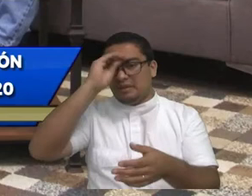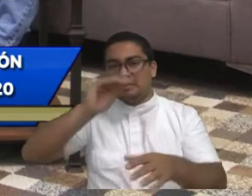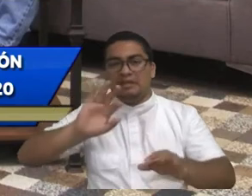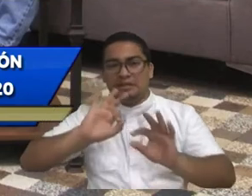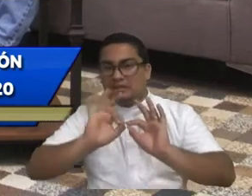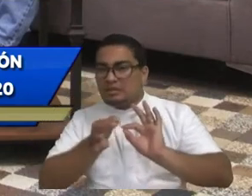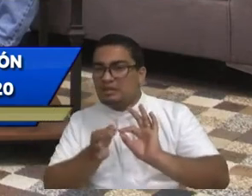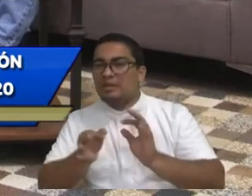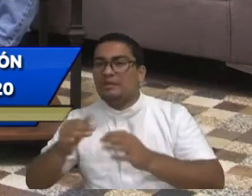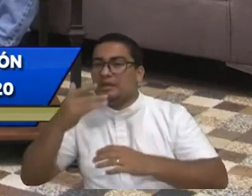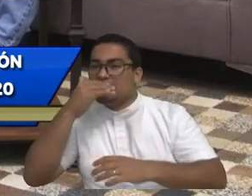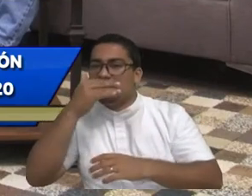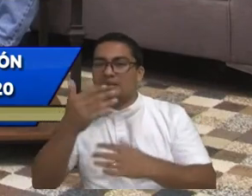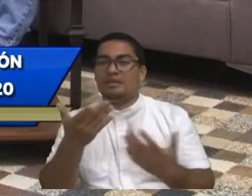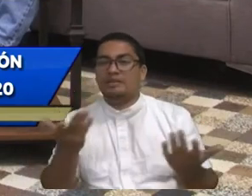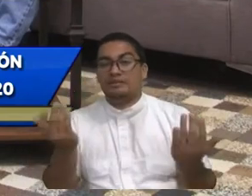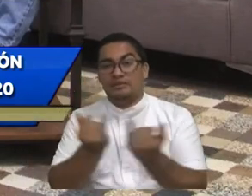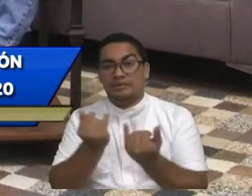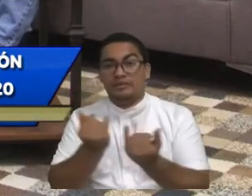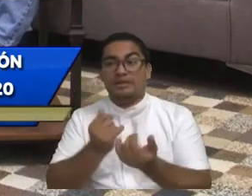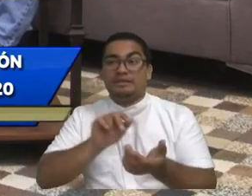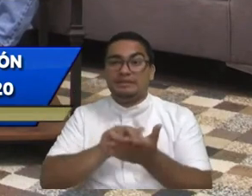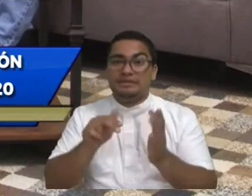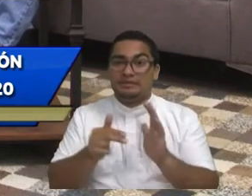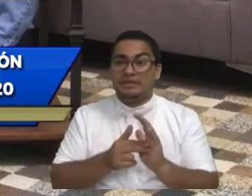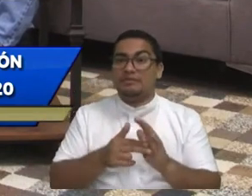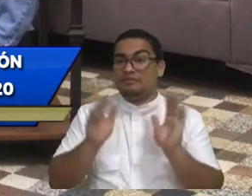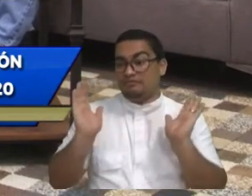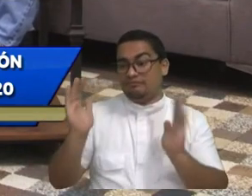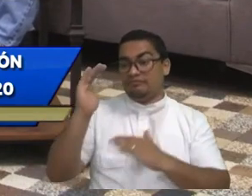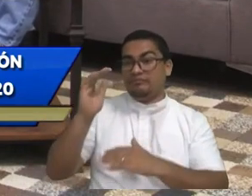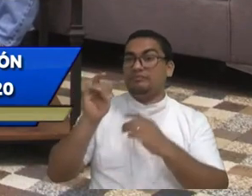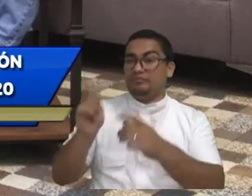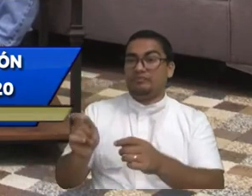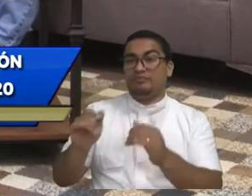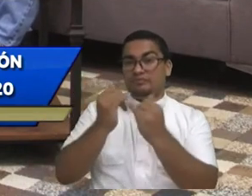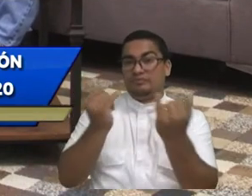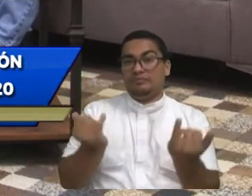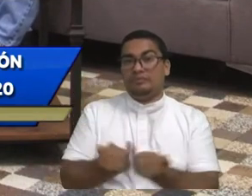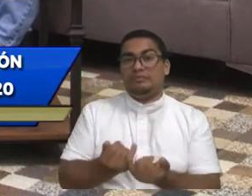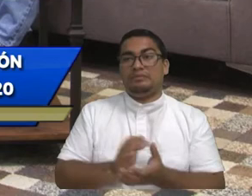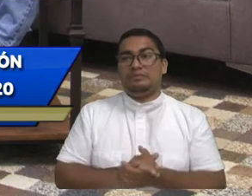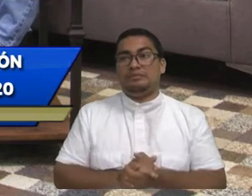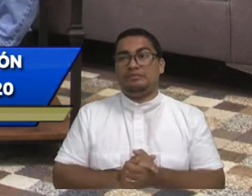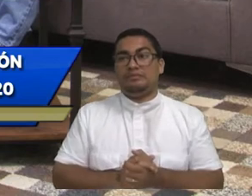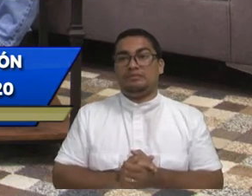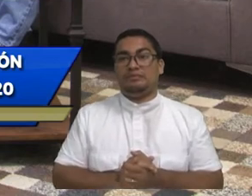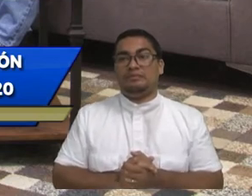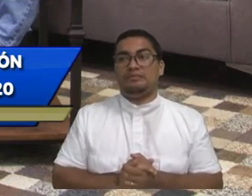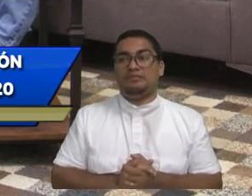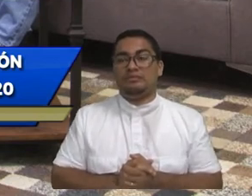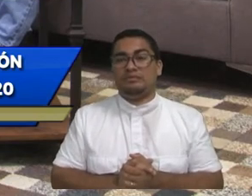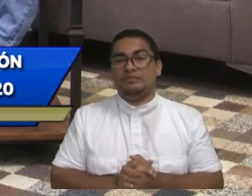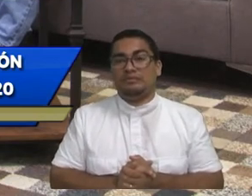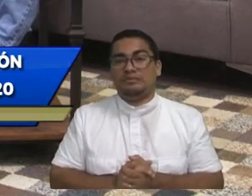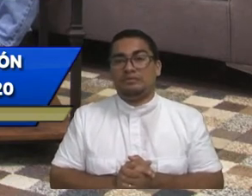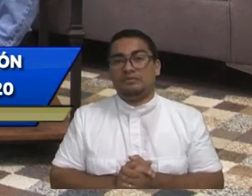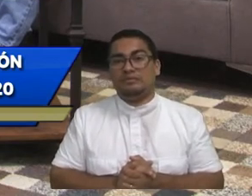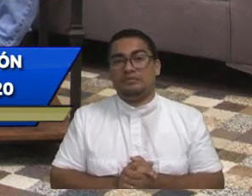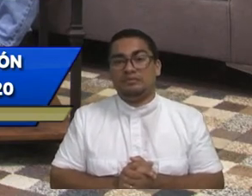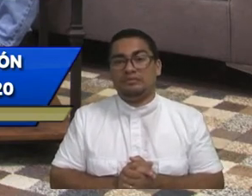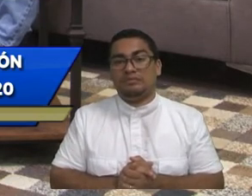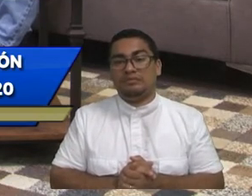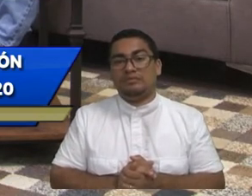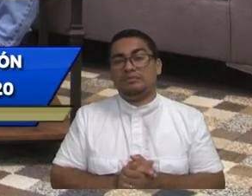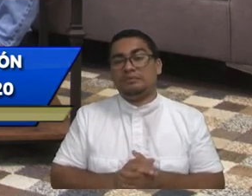tenemos o sea te imaginas lo que significa para ellos tener esa certificación internacional ver a un estándar en nuestra organización a nivel internacional así